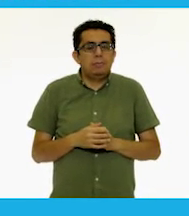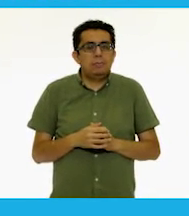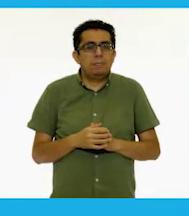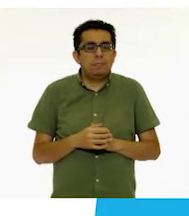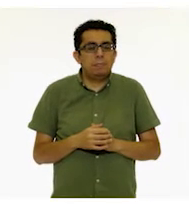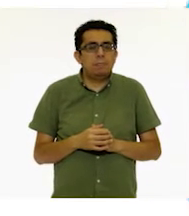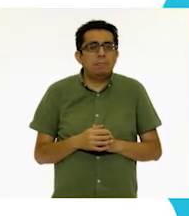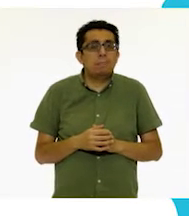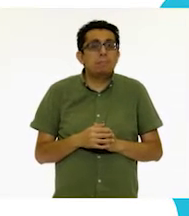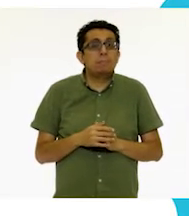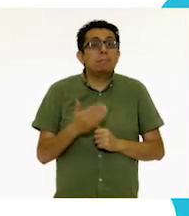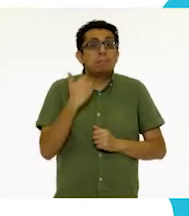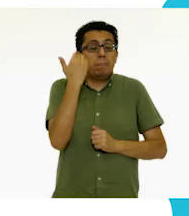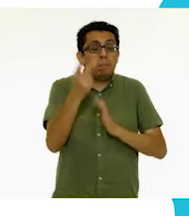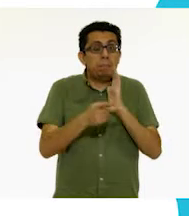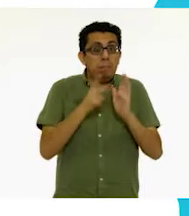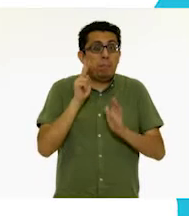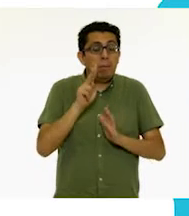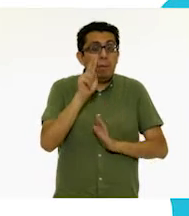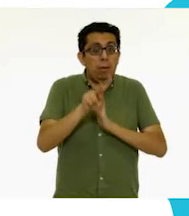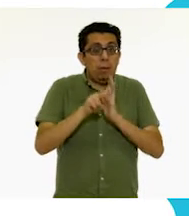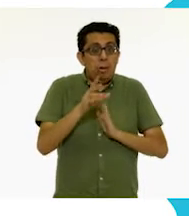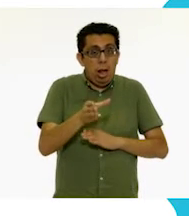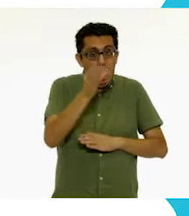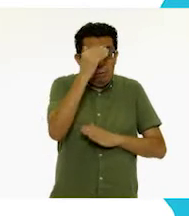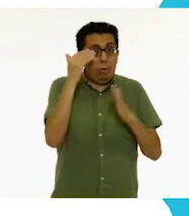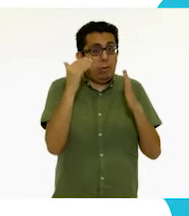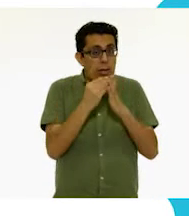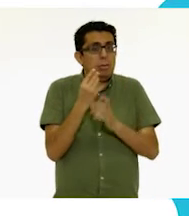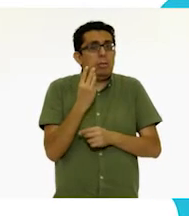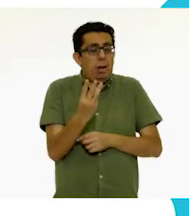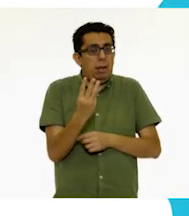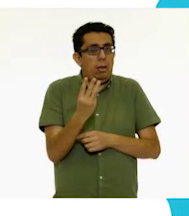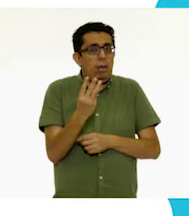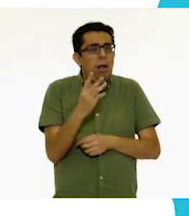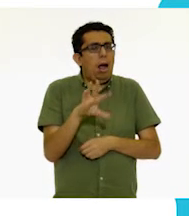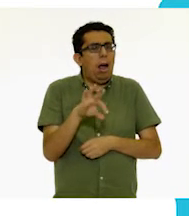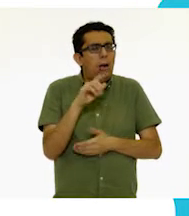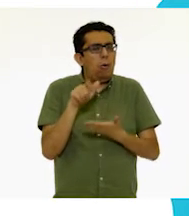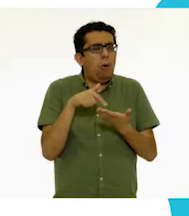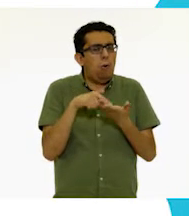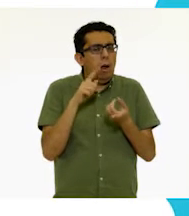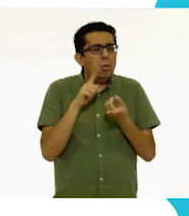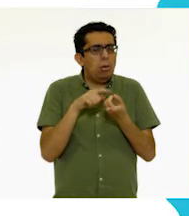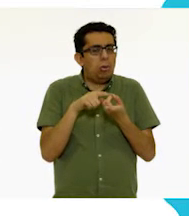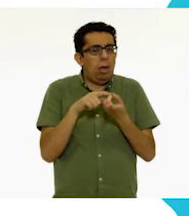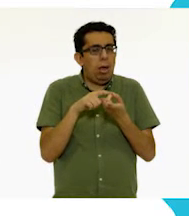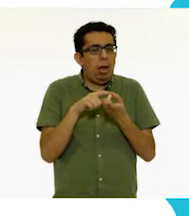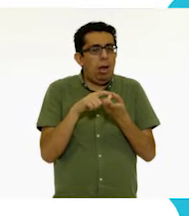conalitech.cep.gob.mx. Si quieres volver a ver los programas de Aprende en Casa 3, los puedes encontrar en la